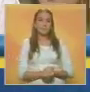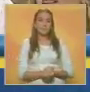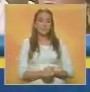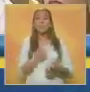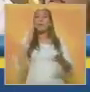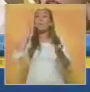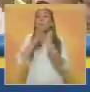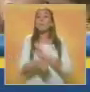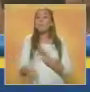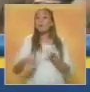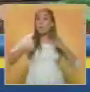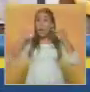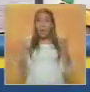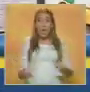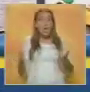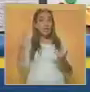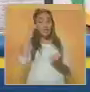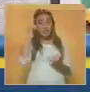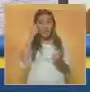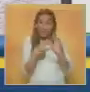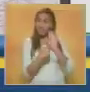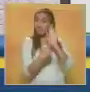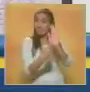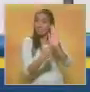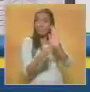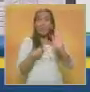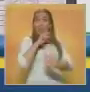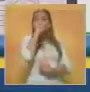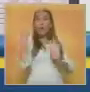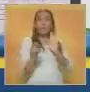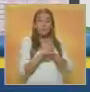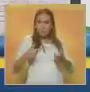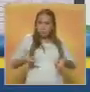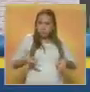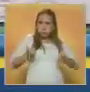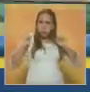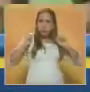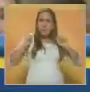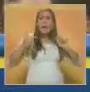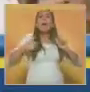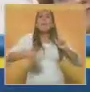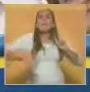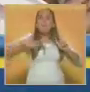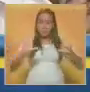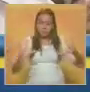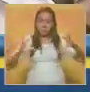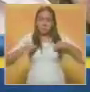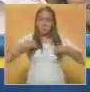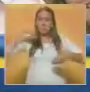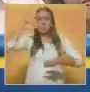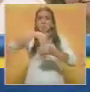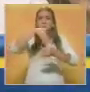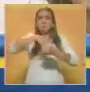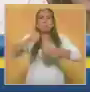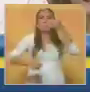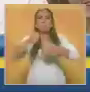por eso el día de hoy solo hombre para asumir este compromiso